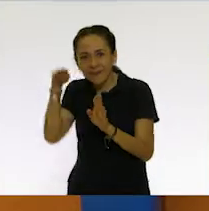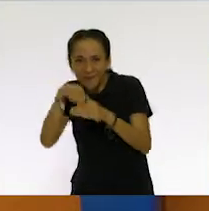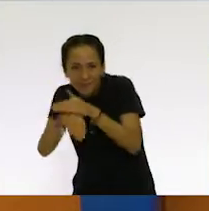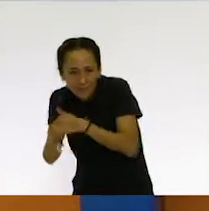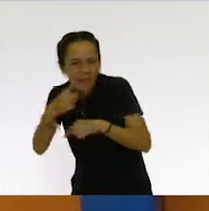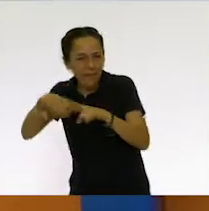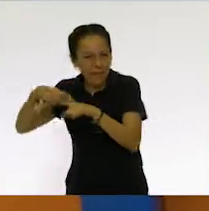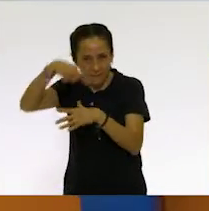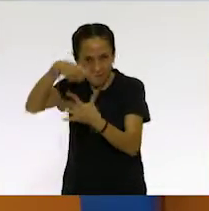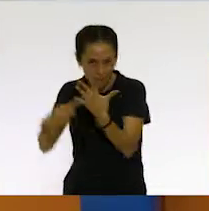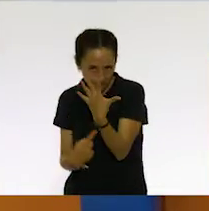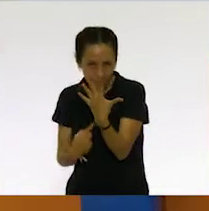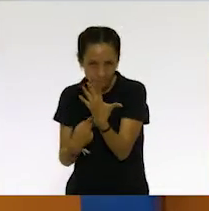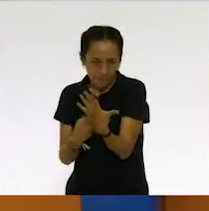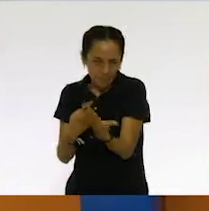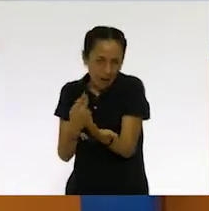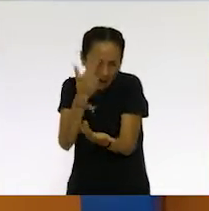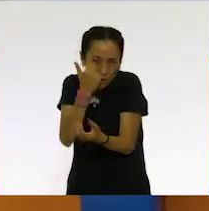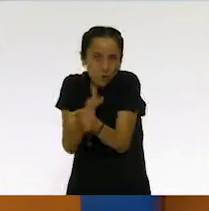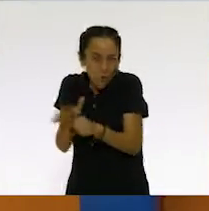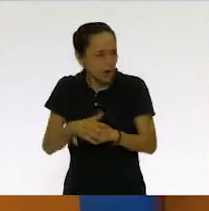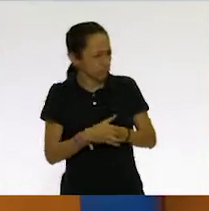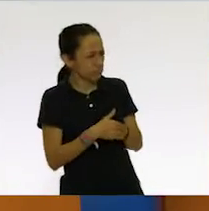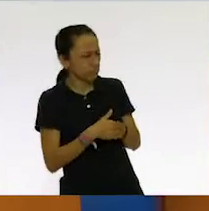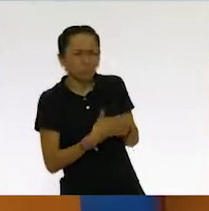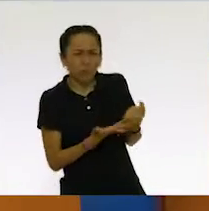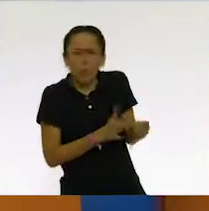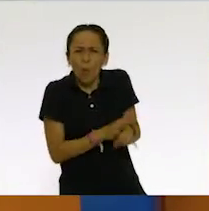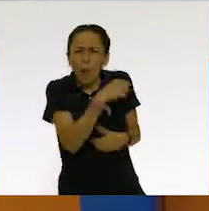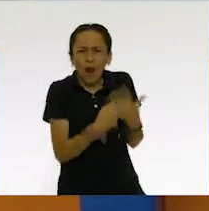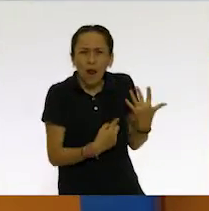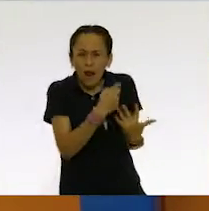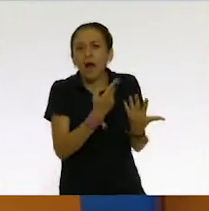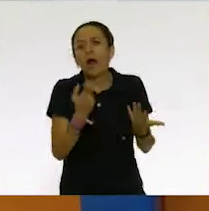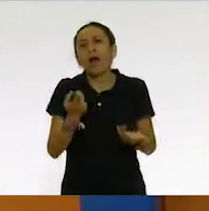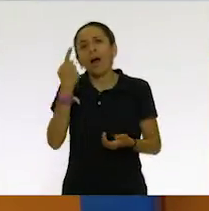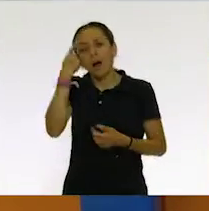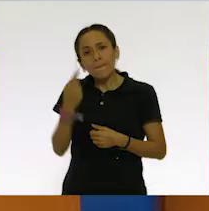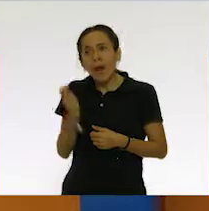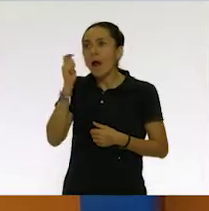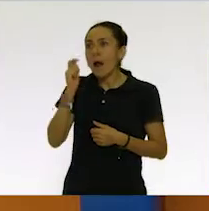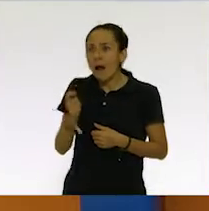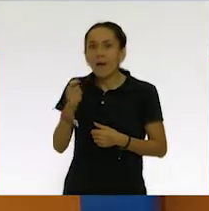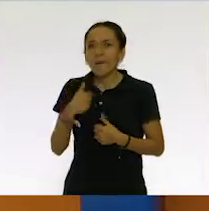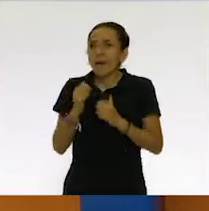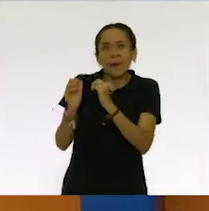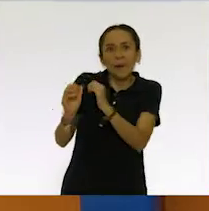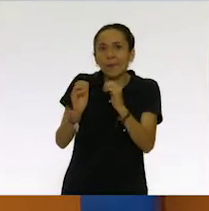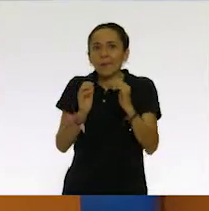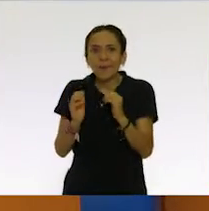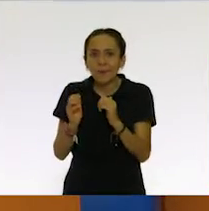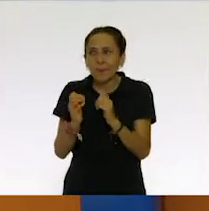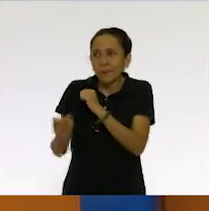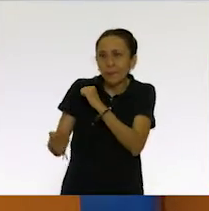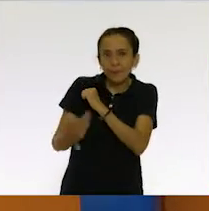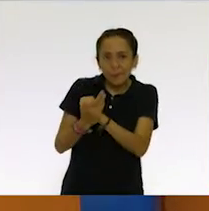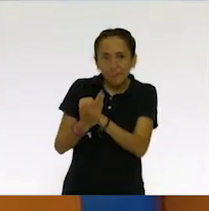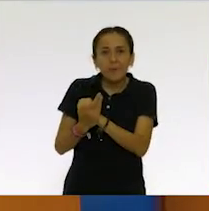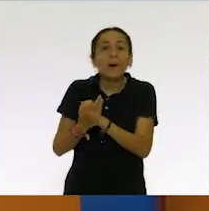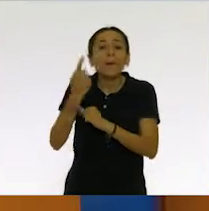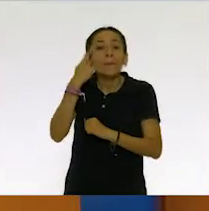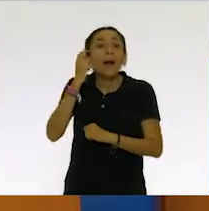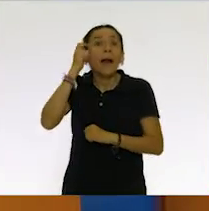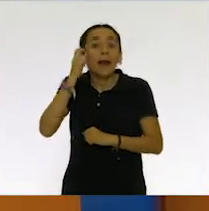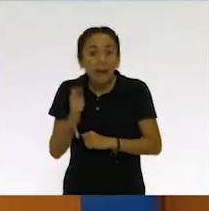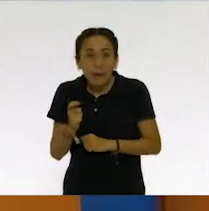seguridad, Oscar. Ah. Para que los depredadores o los animales más grandes o más peligrosos no puedan encontrar